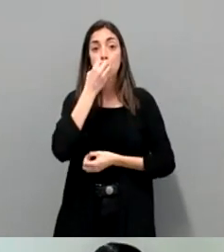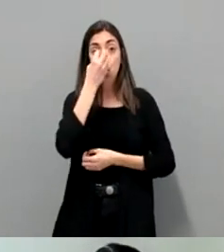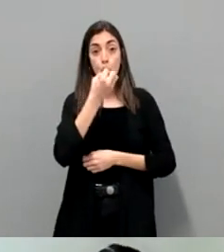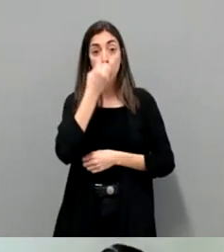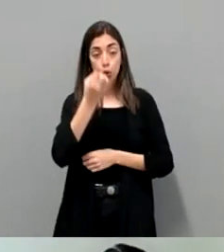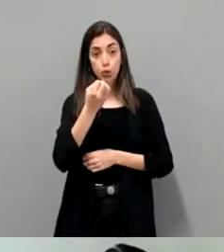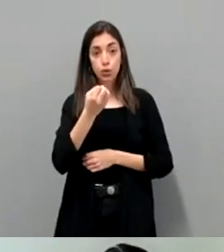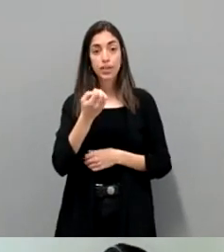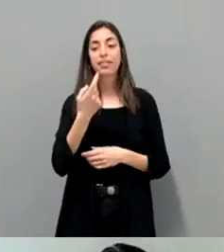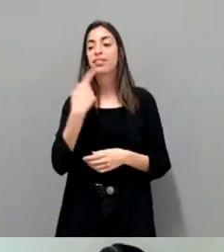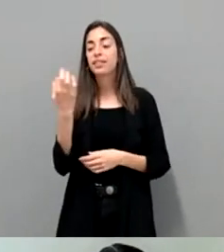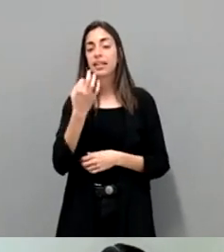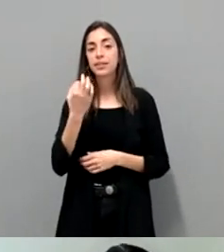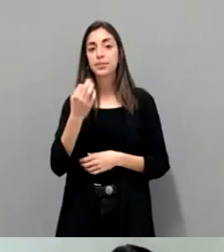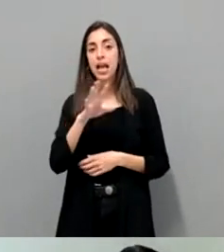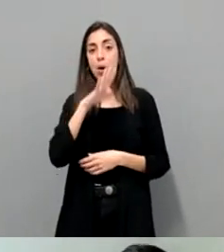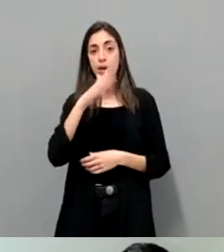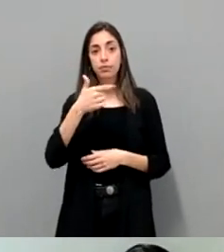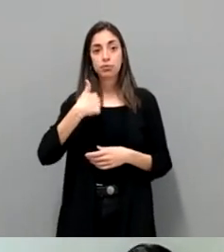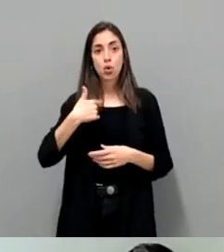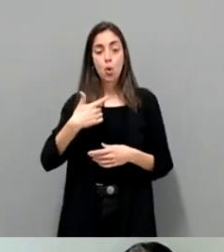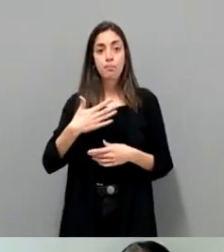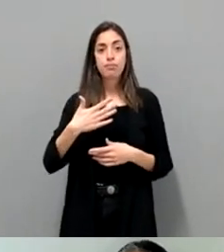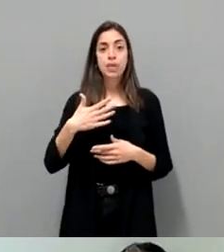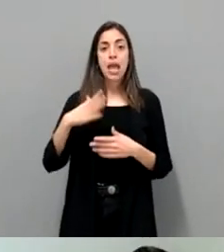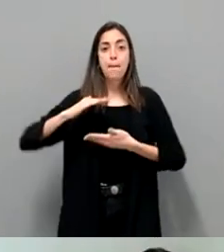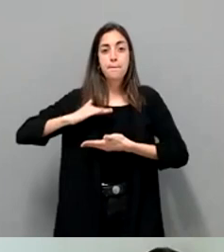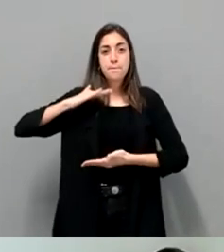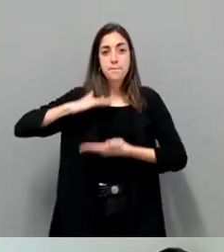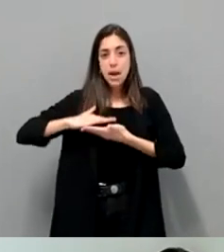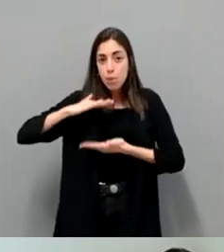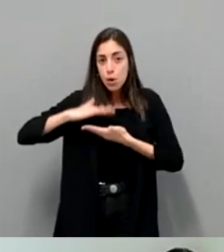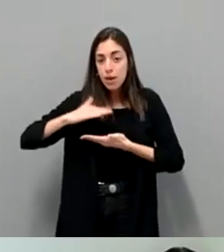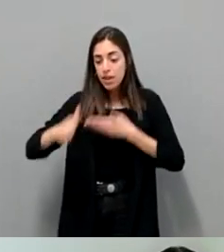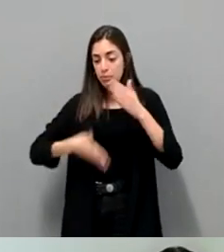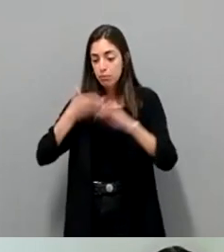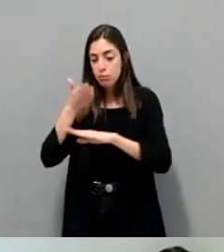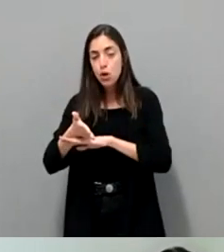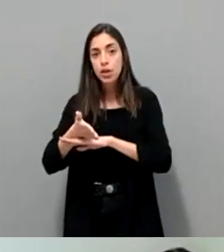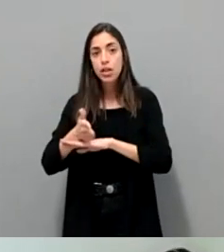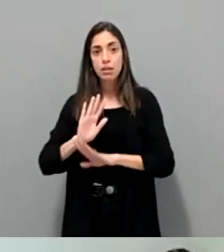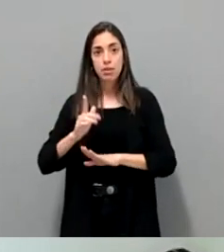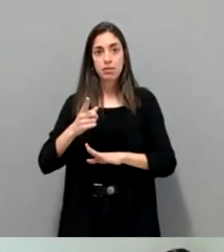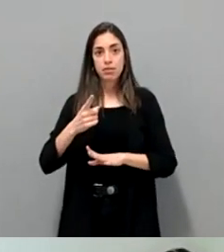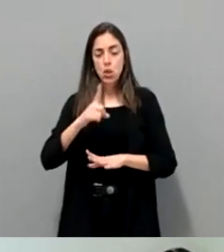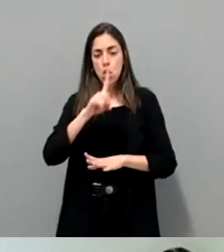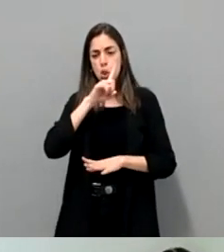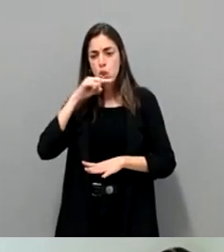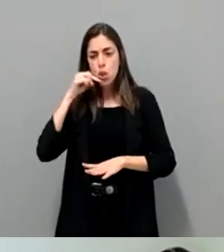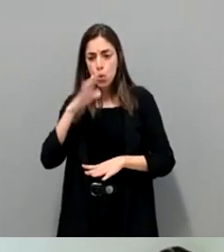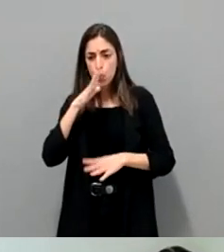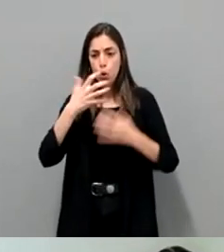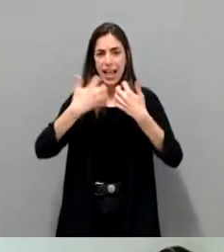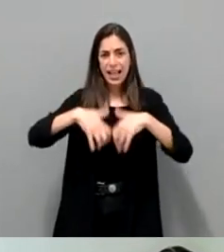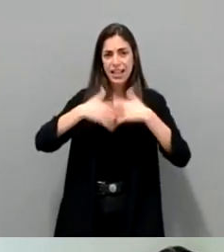Nos dice, fui a hacerme una mamografía y aparte de lastimarme, porque la máquina no estaba